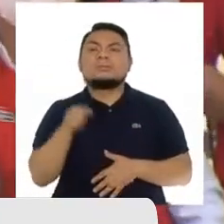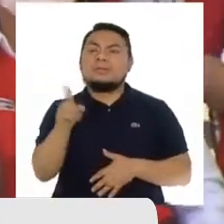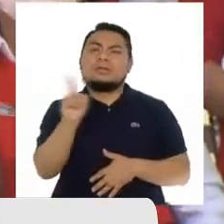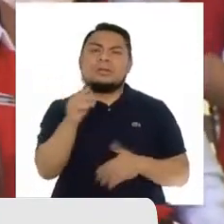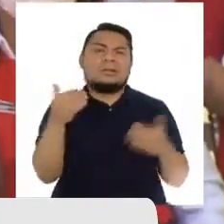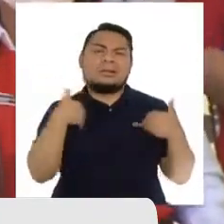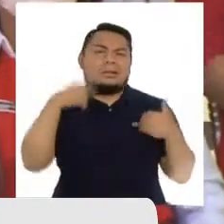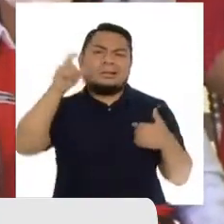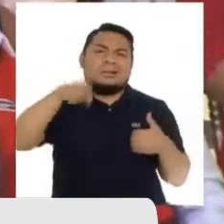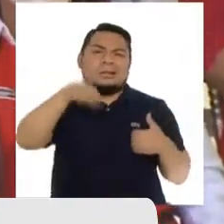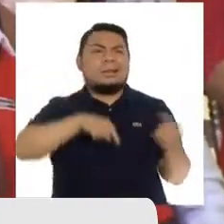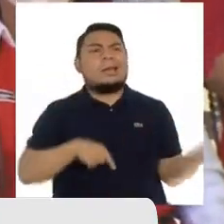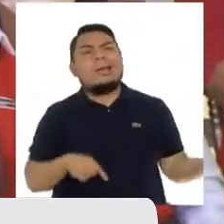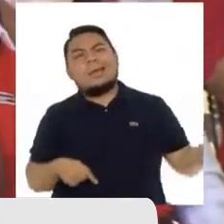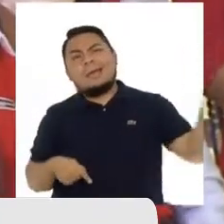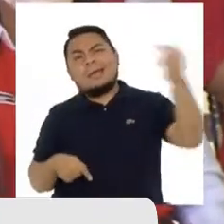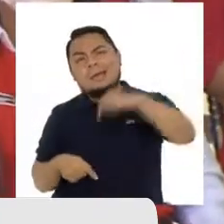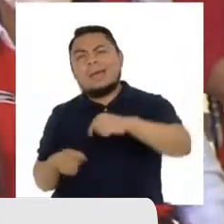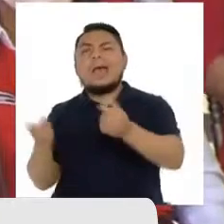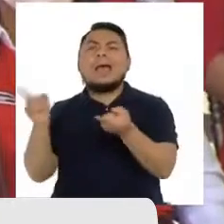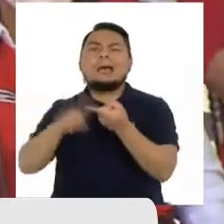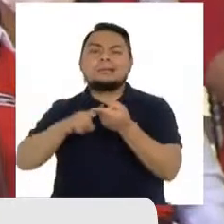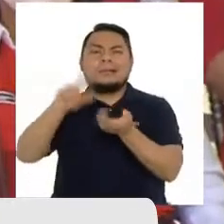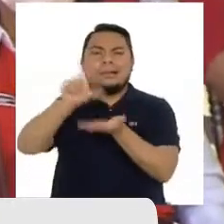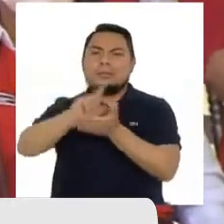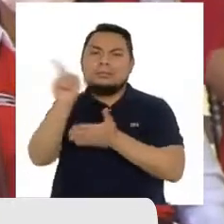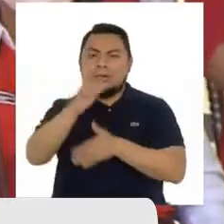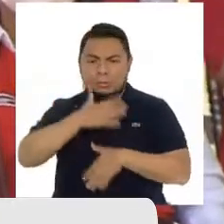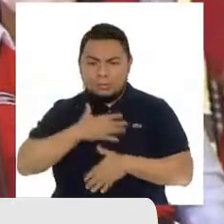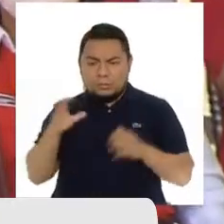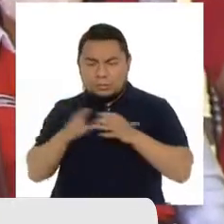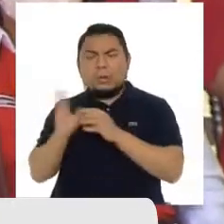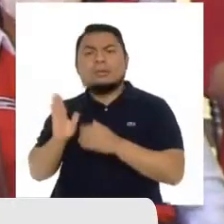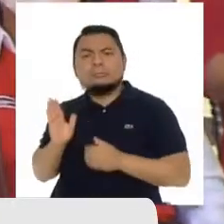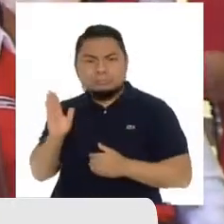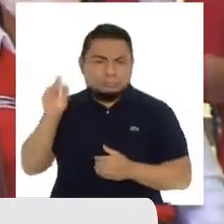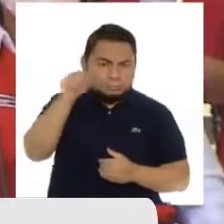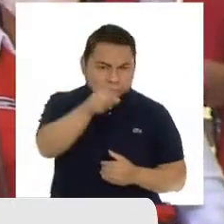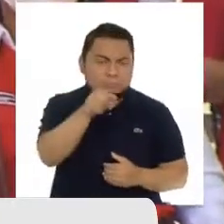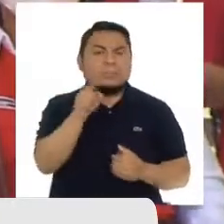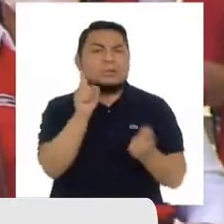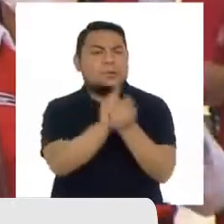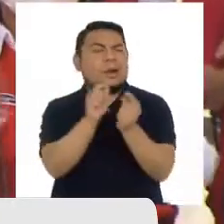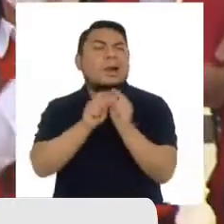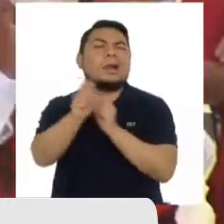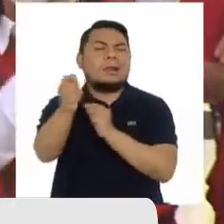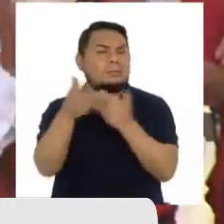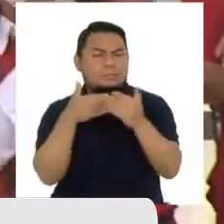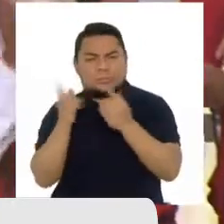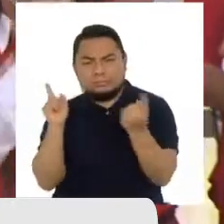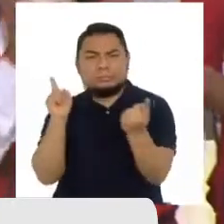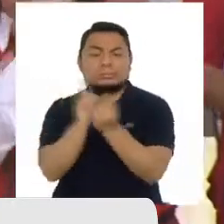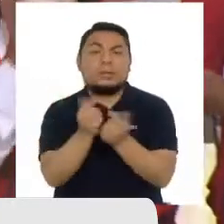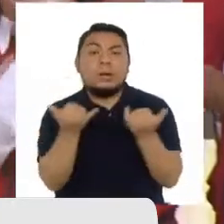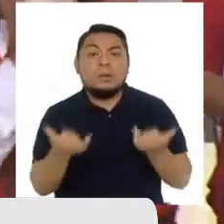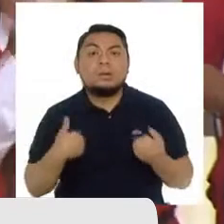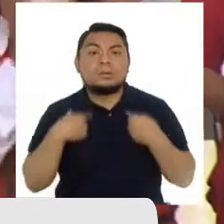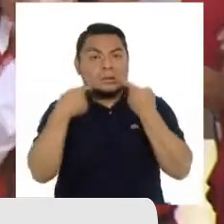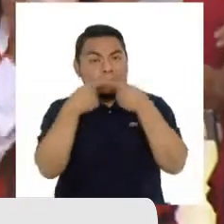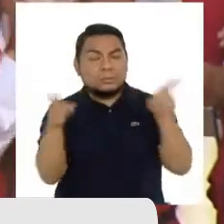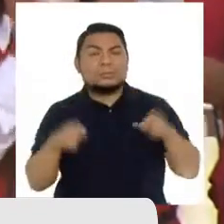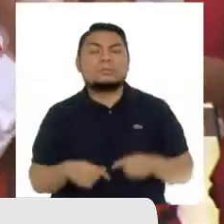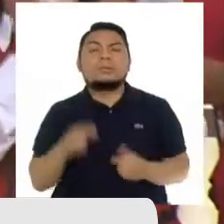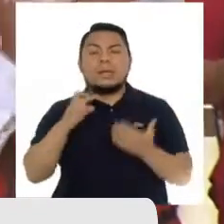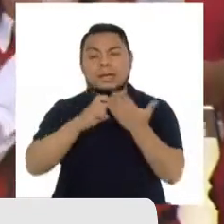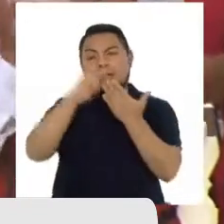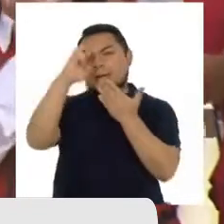tienen necesidad de ir hasta lima nosotros iremos a los lugares más lejanos por ello hoy anunció el